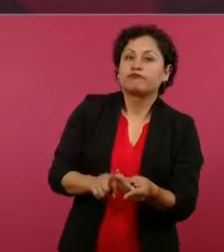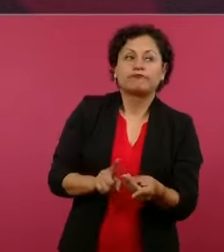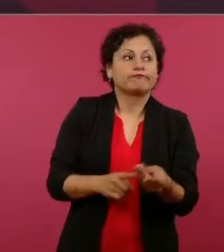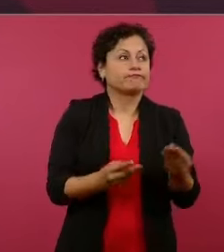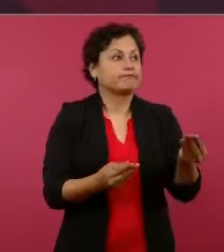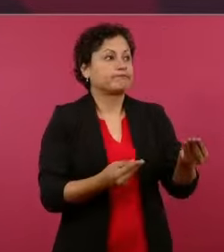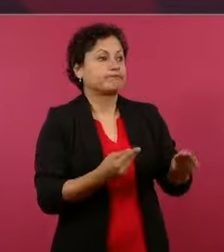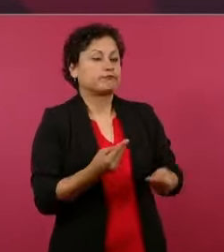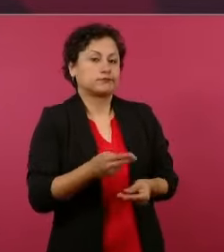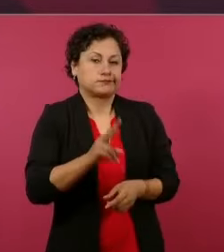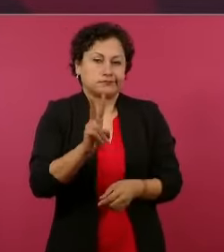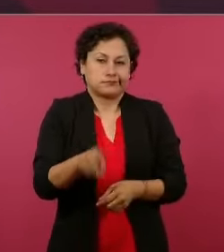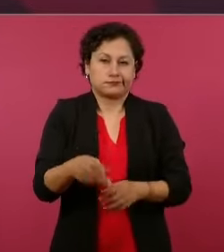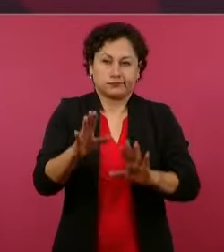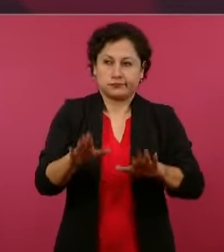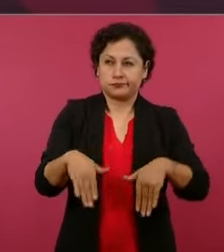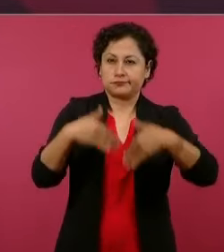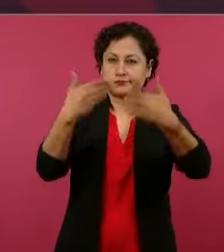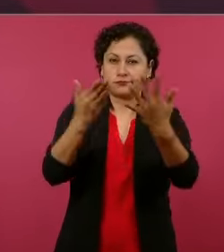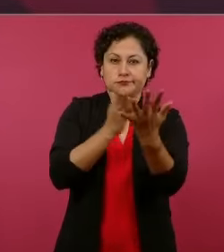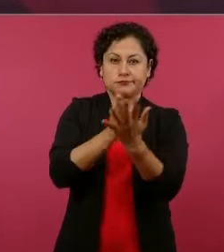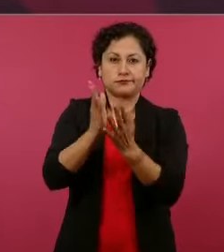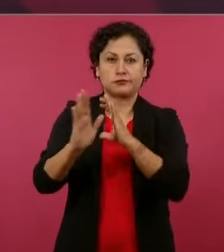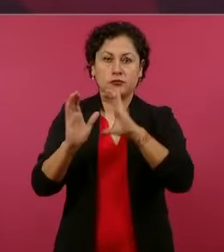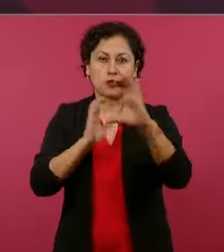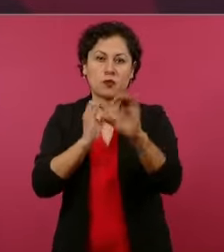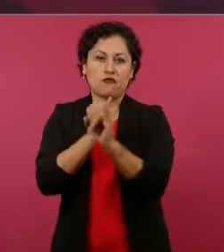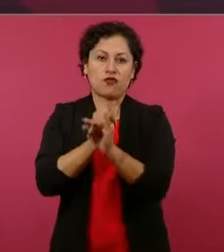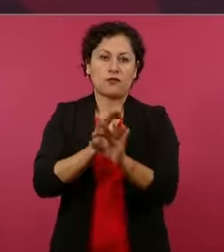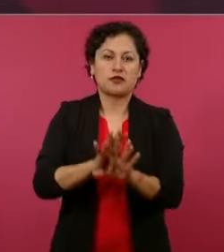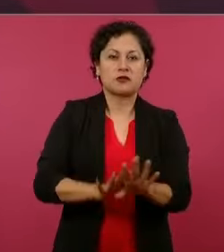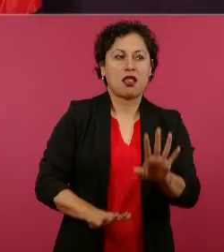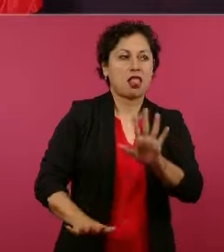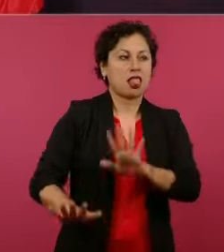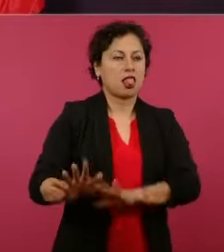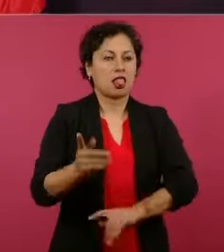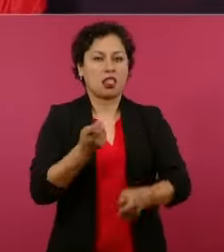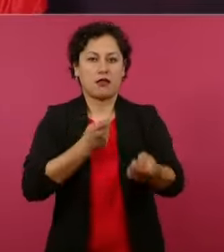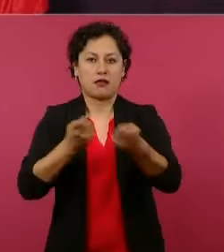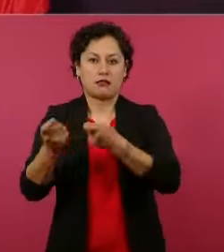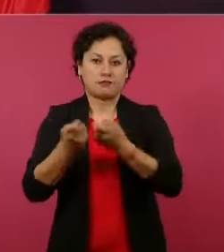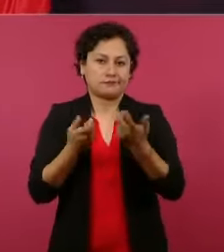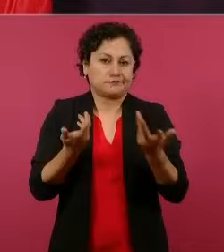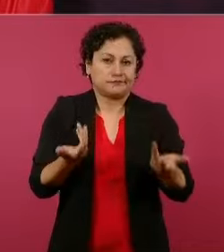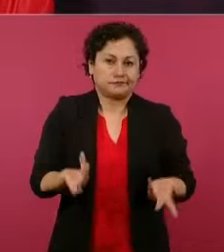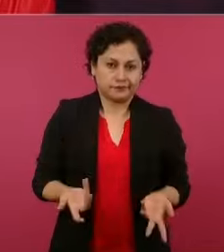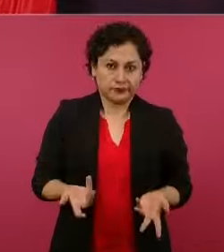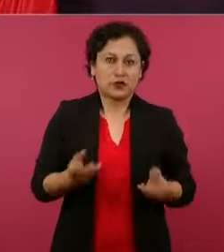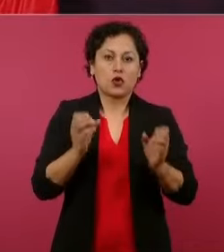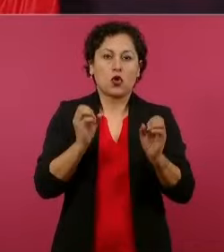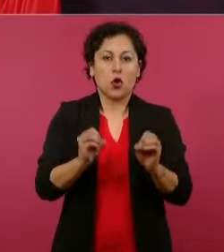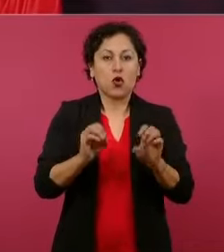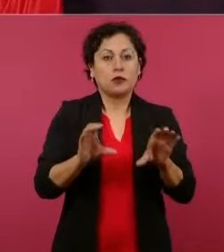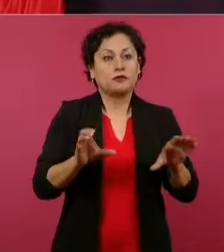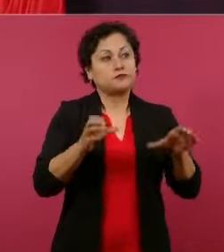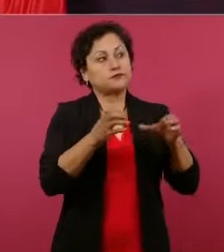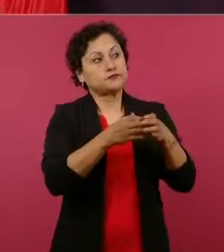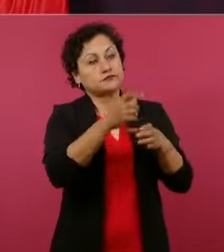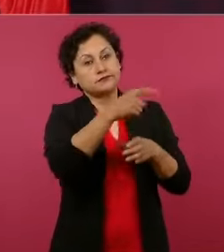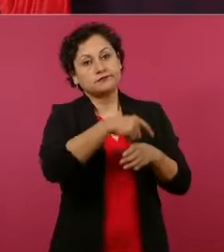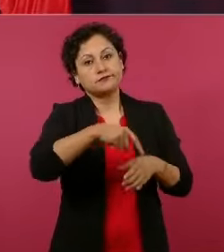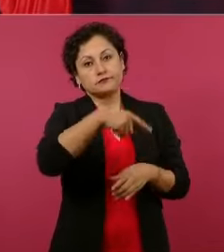a la manipulación de los medios y a los intereses porque